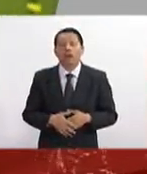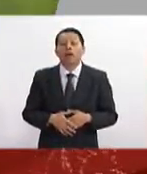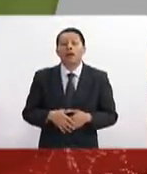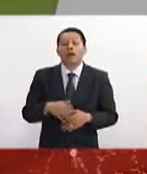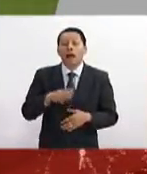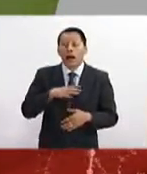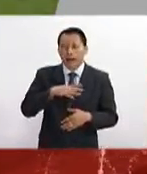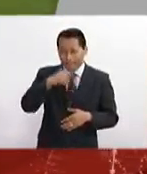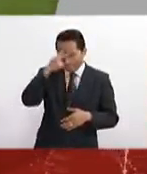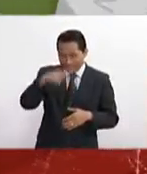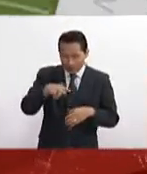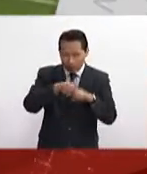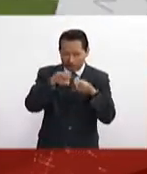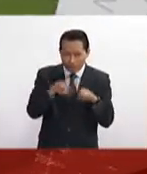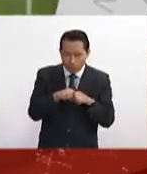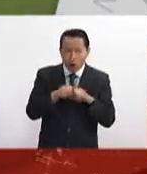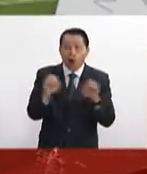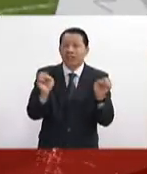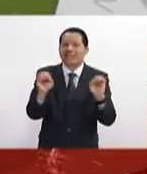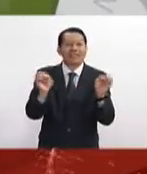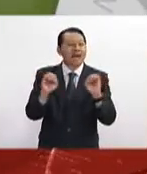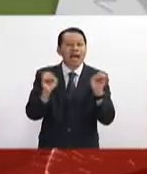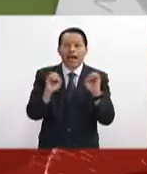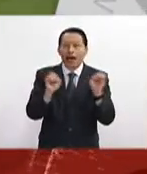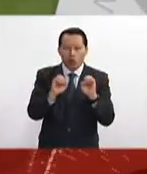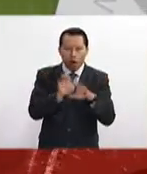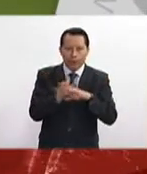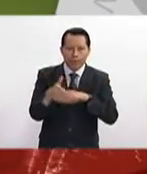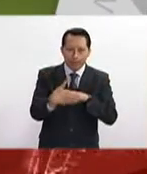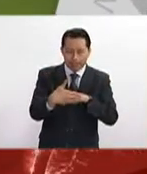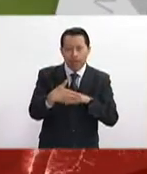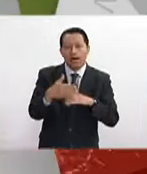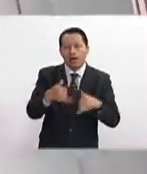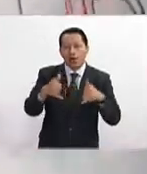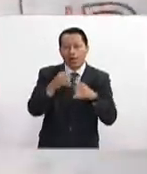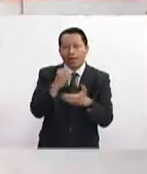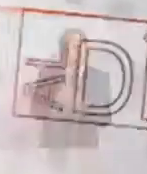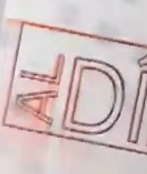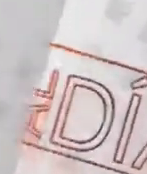selección mexicana de fútbol empata 0 goles frente a Jamaica en la Copa Oro.